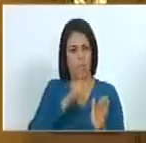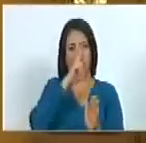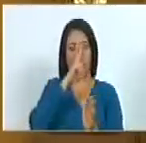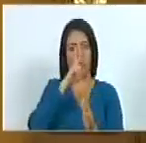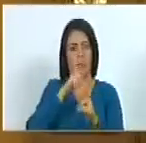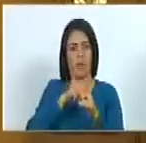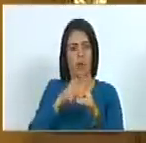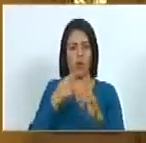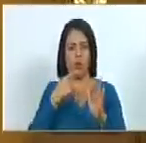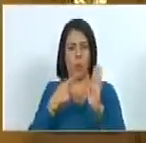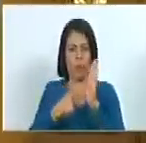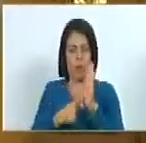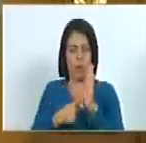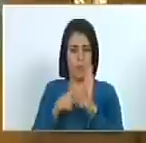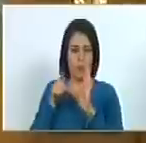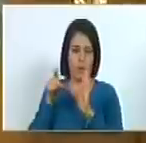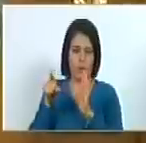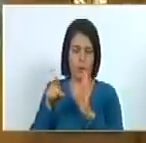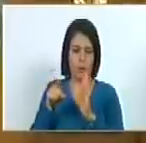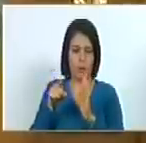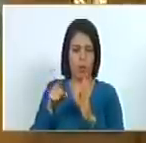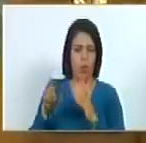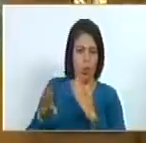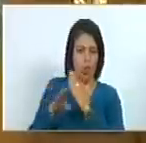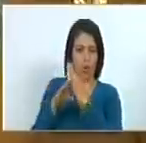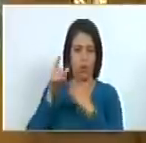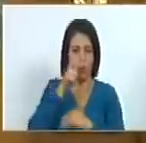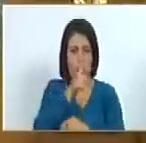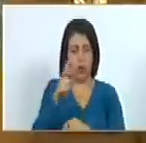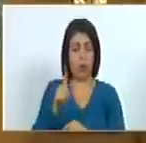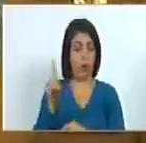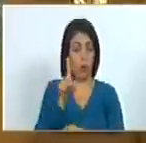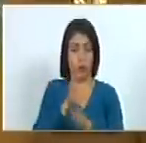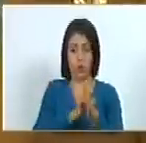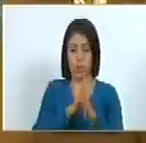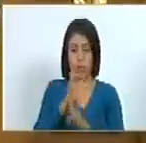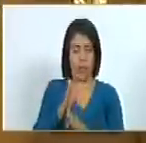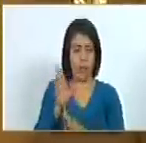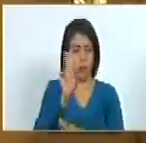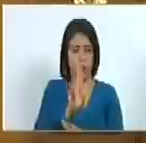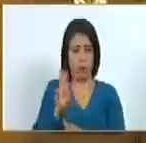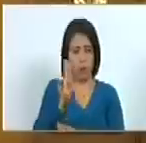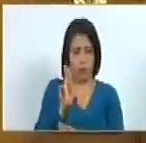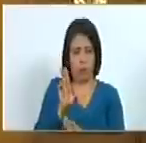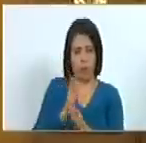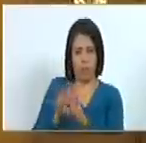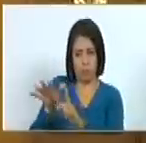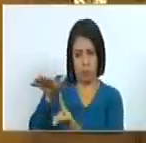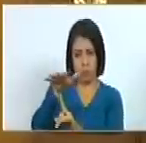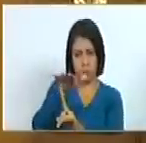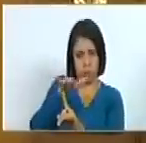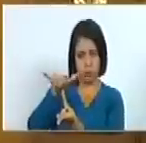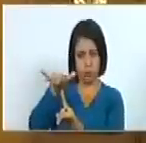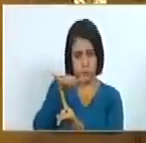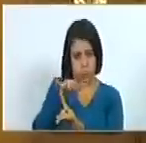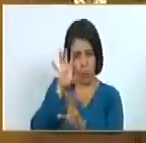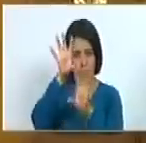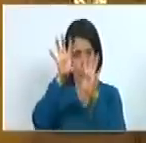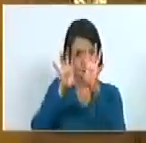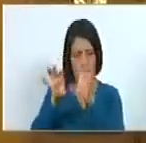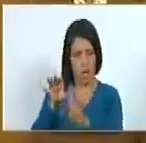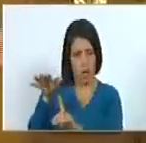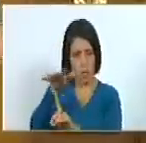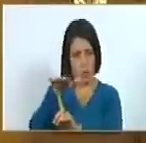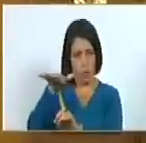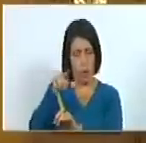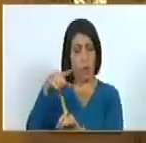su efecto hacia el pueblo, no las sigan usando para chantajear a las naciones.